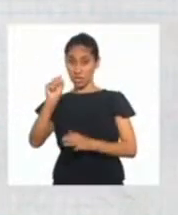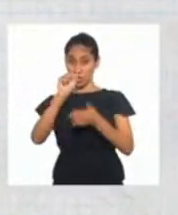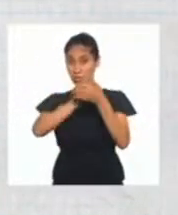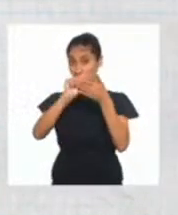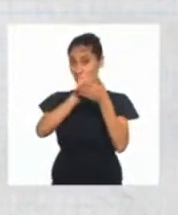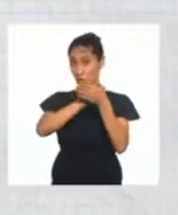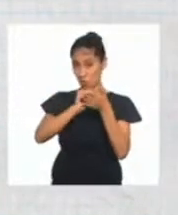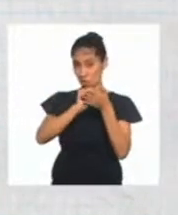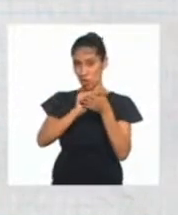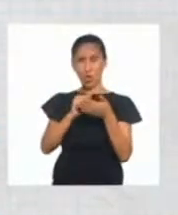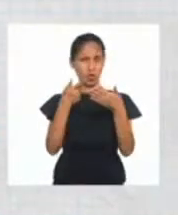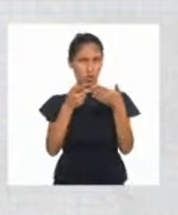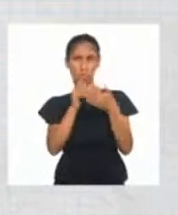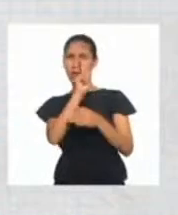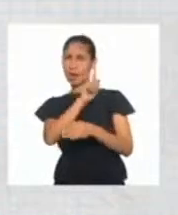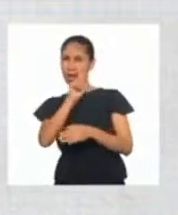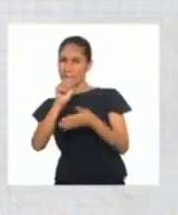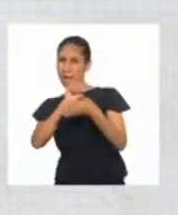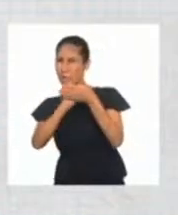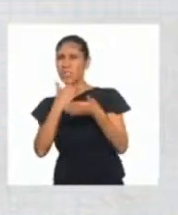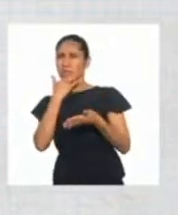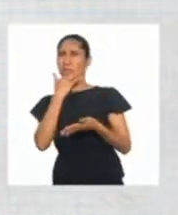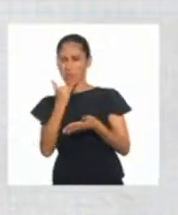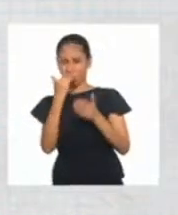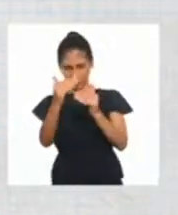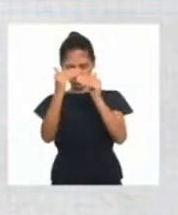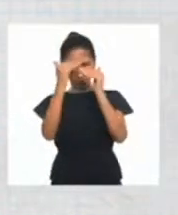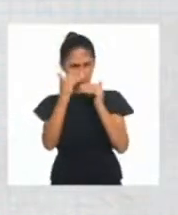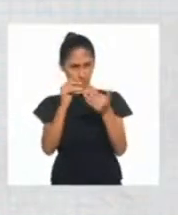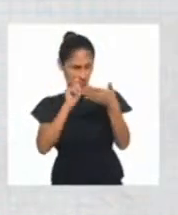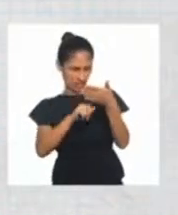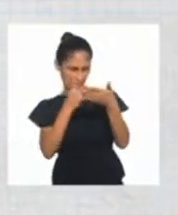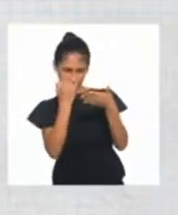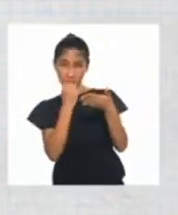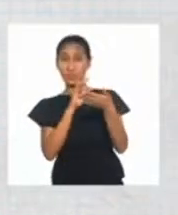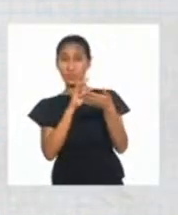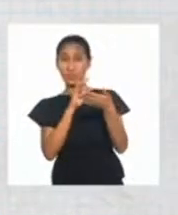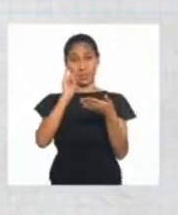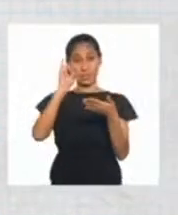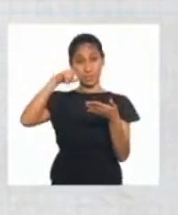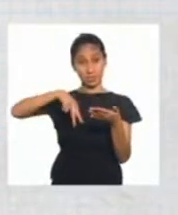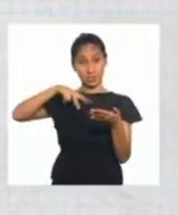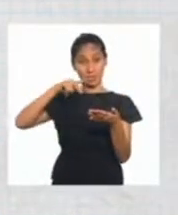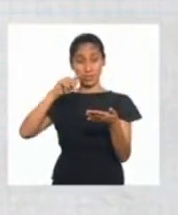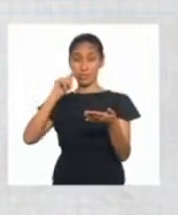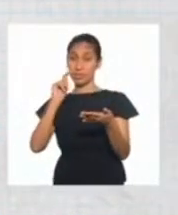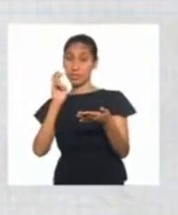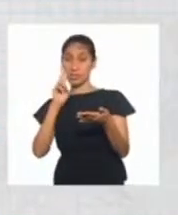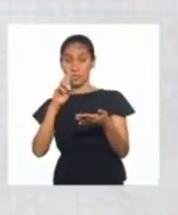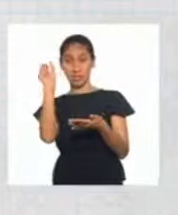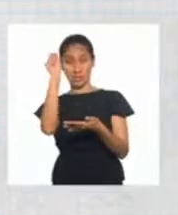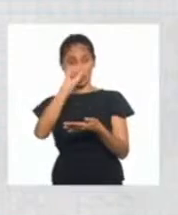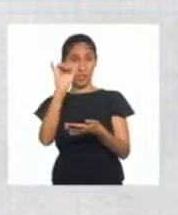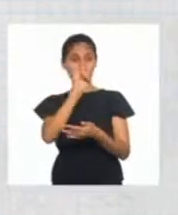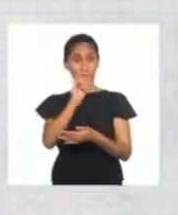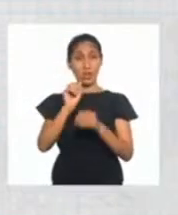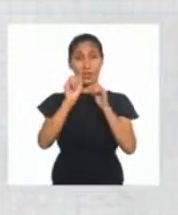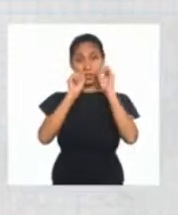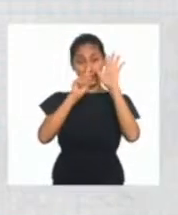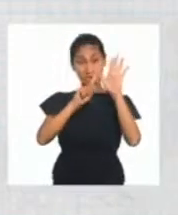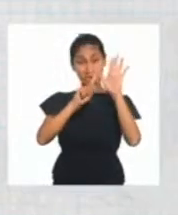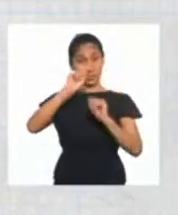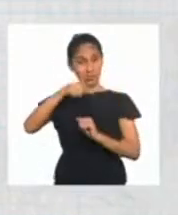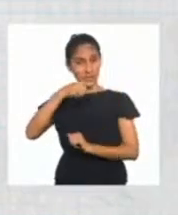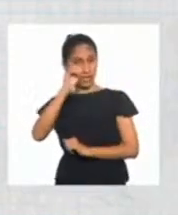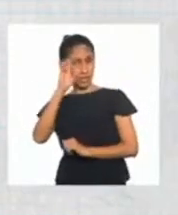que sucede en cada mes. En ese caso, el interés es igual a 6.000 por 3 entre 100